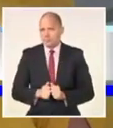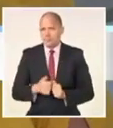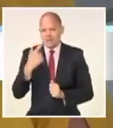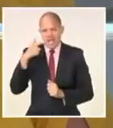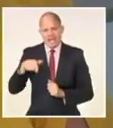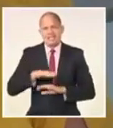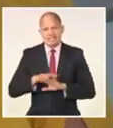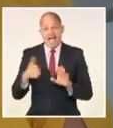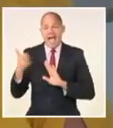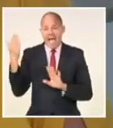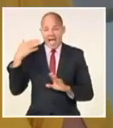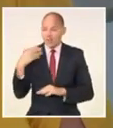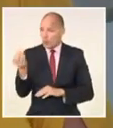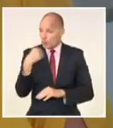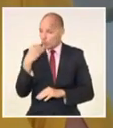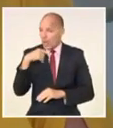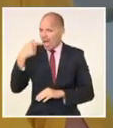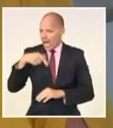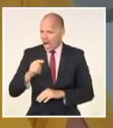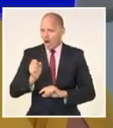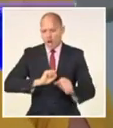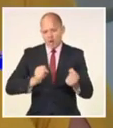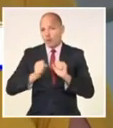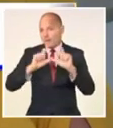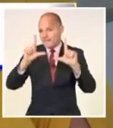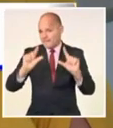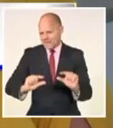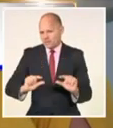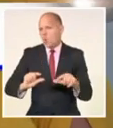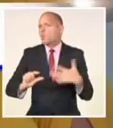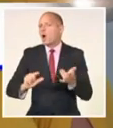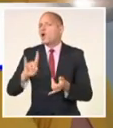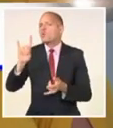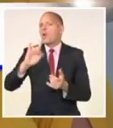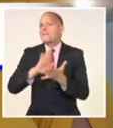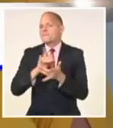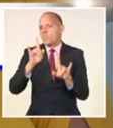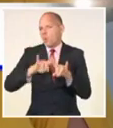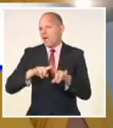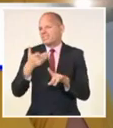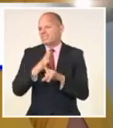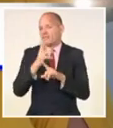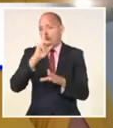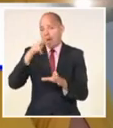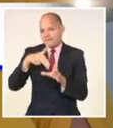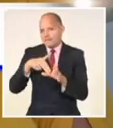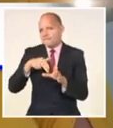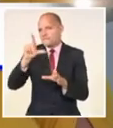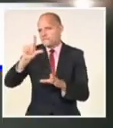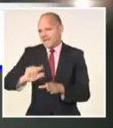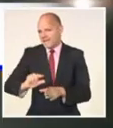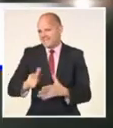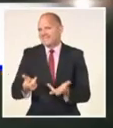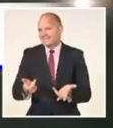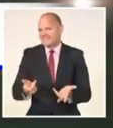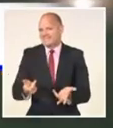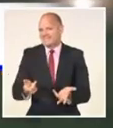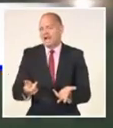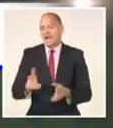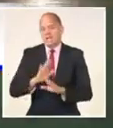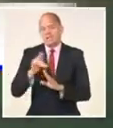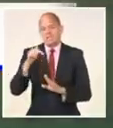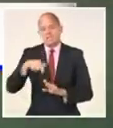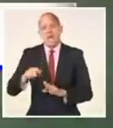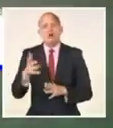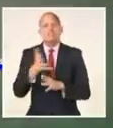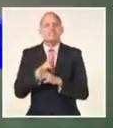9 megawatt representan 2.500 aproximadamente litros de combustible y representan alrededor de $900 de